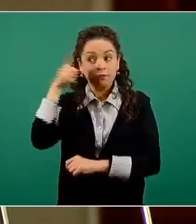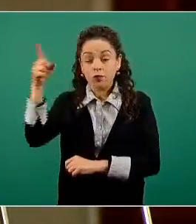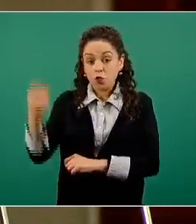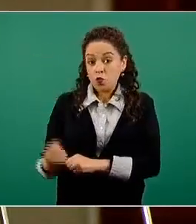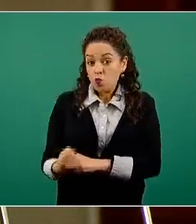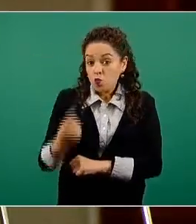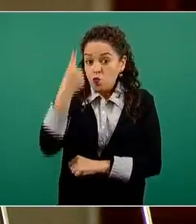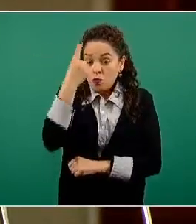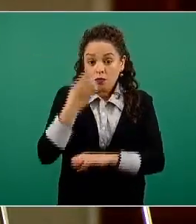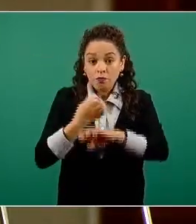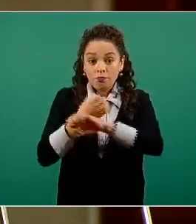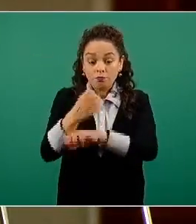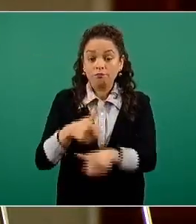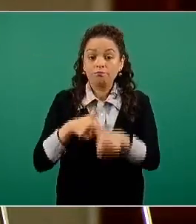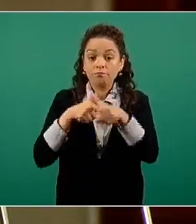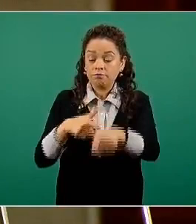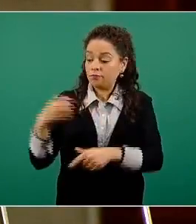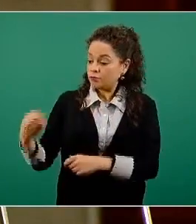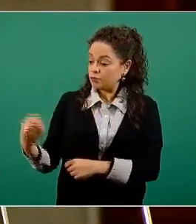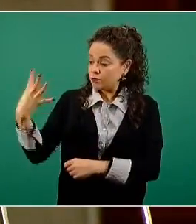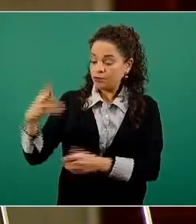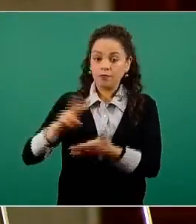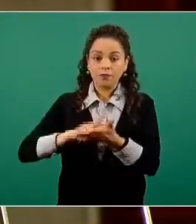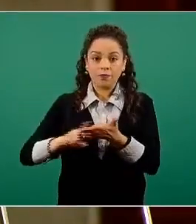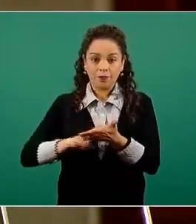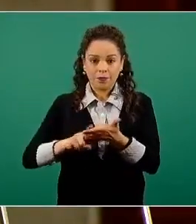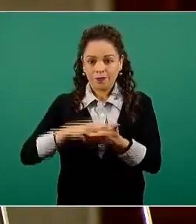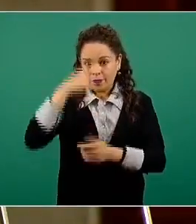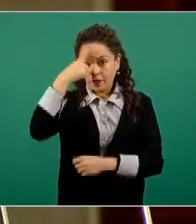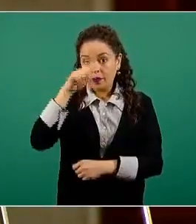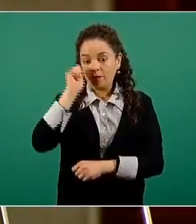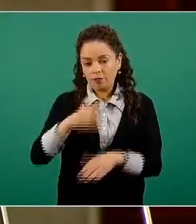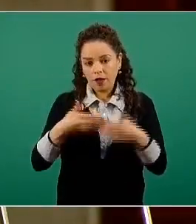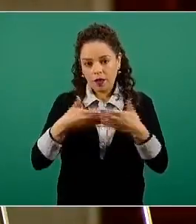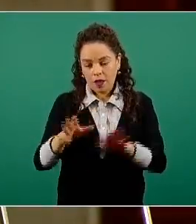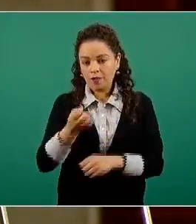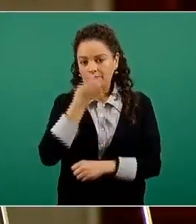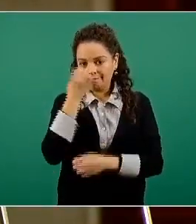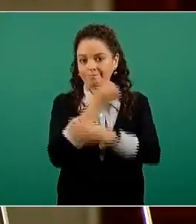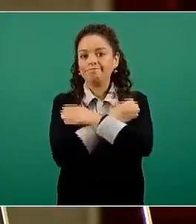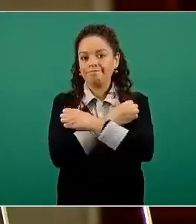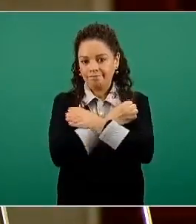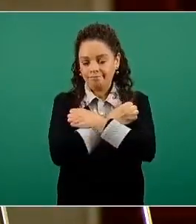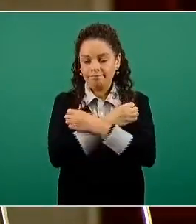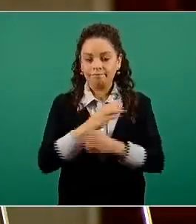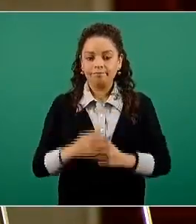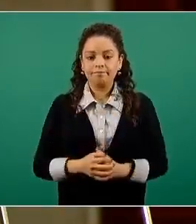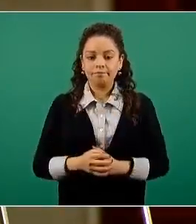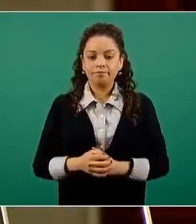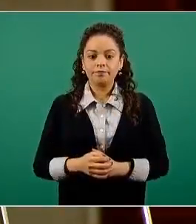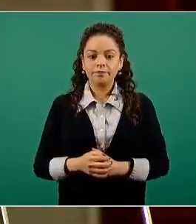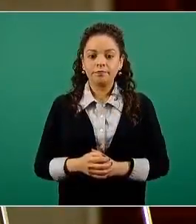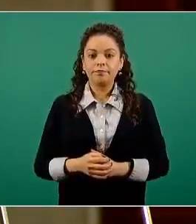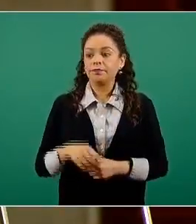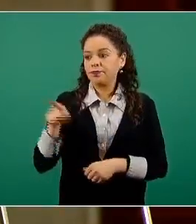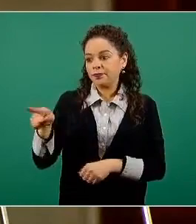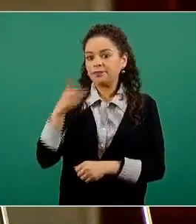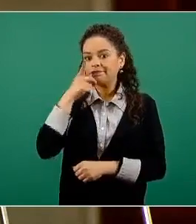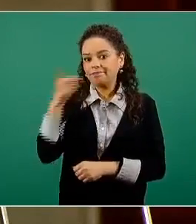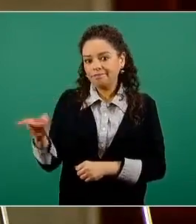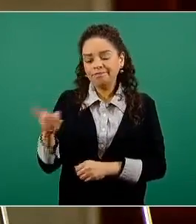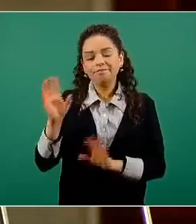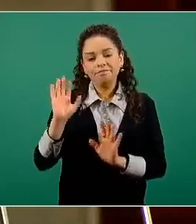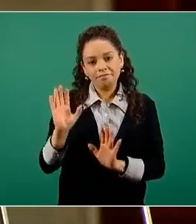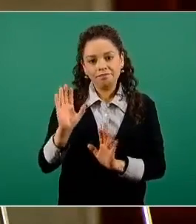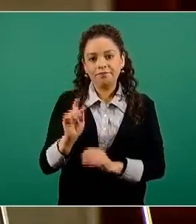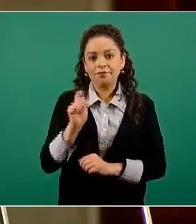verde, al sector educativo. Realmente el reporte que nos envía usted ahorita es todavía muy bajo, ¿no? Esperemos que de aquí al lunes